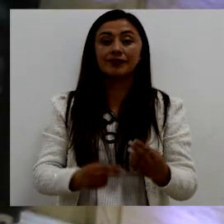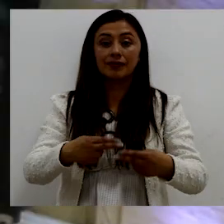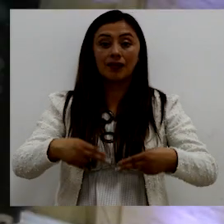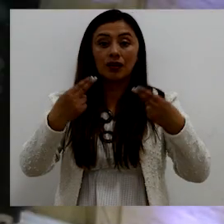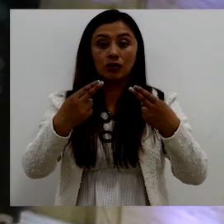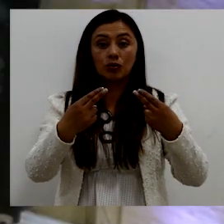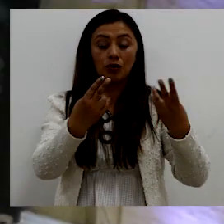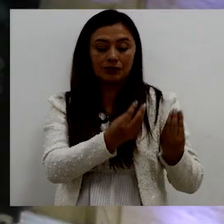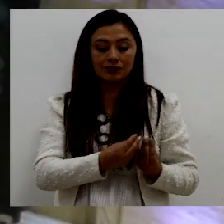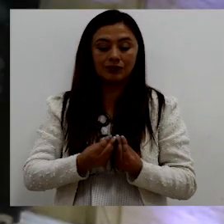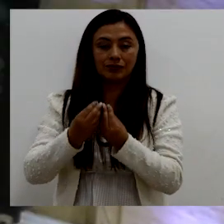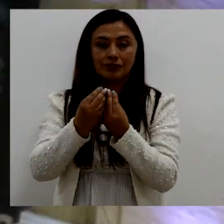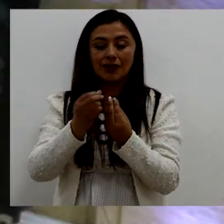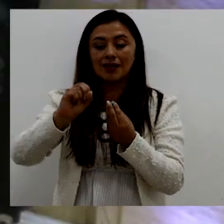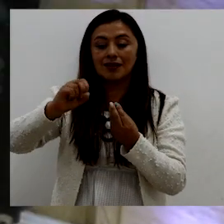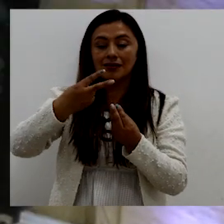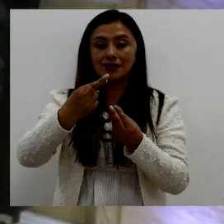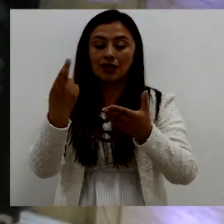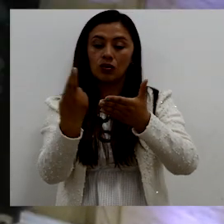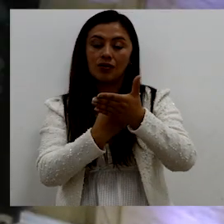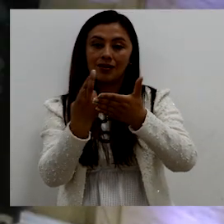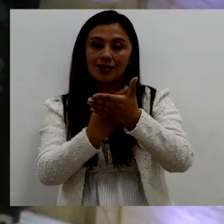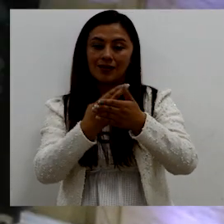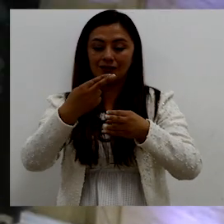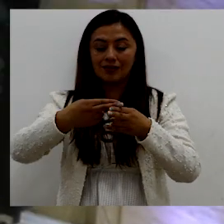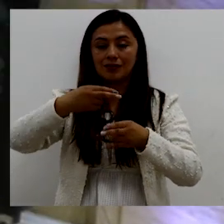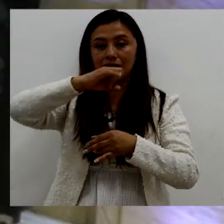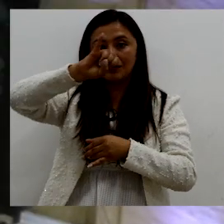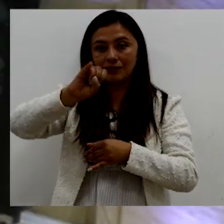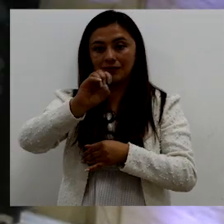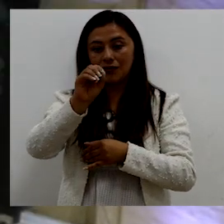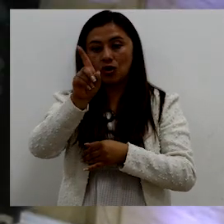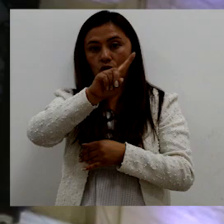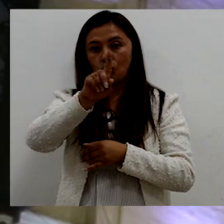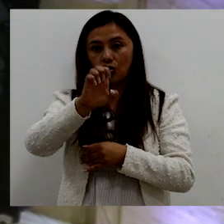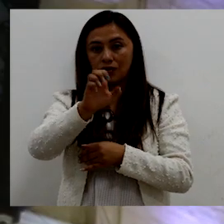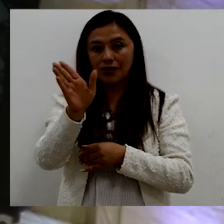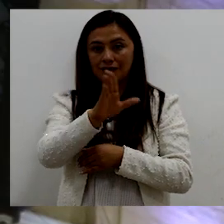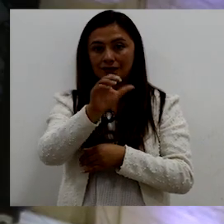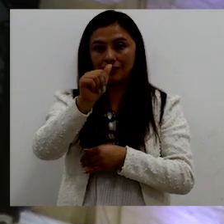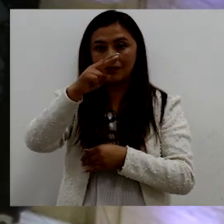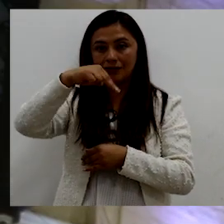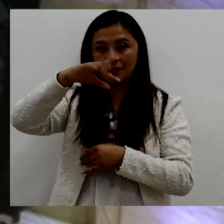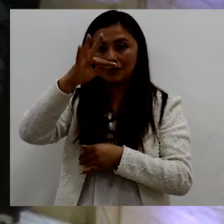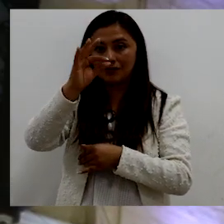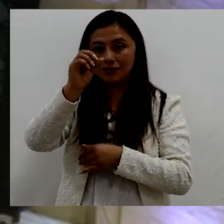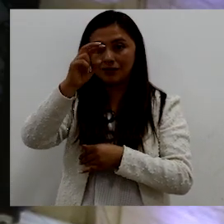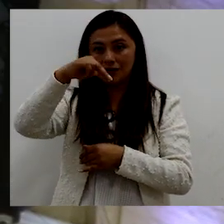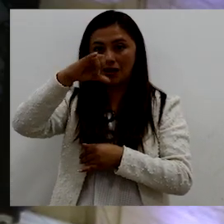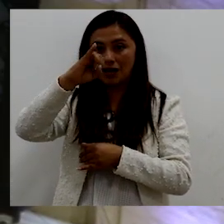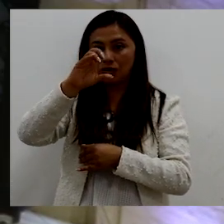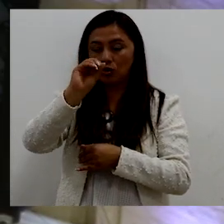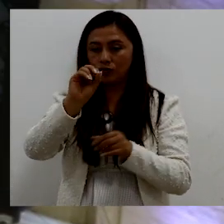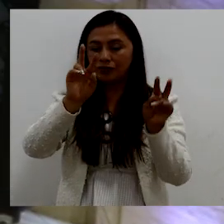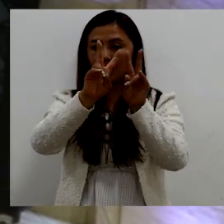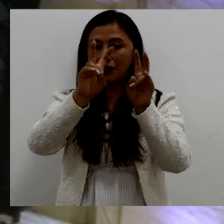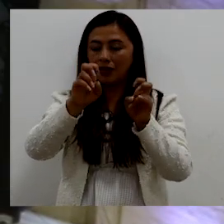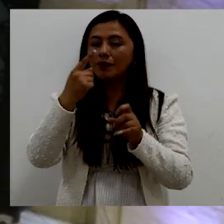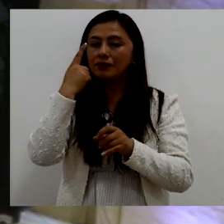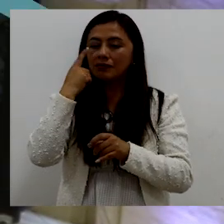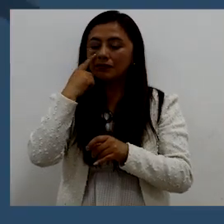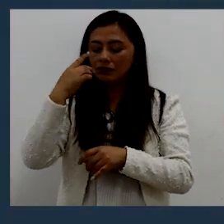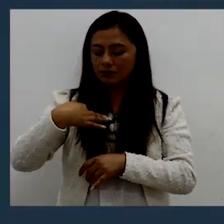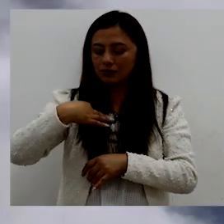Y Tunja en equipo presentó la segunda edición de la revista José Antonio Ricaurte Rigueiros, ejemplar que contiene temas sobre reflexiones éticas y de